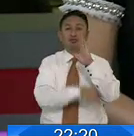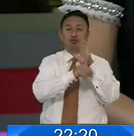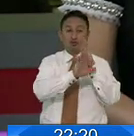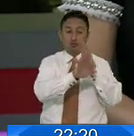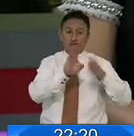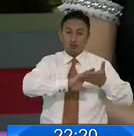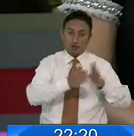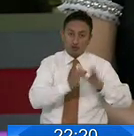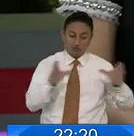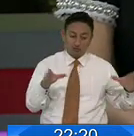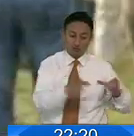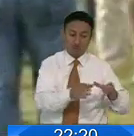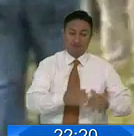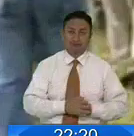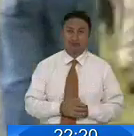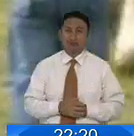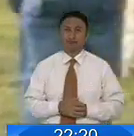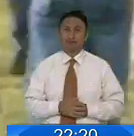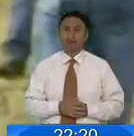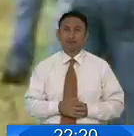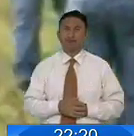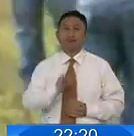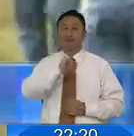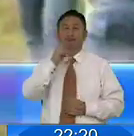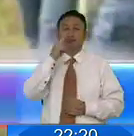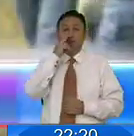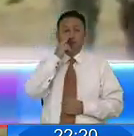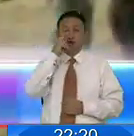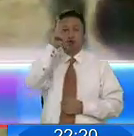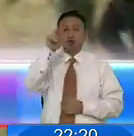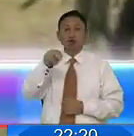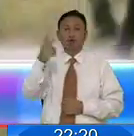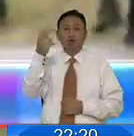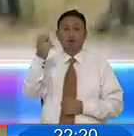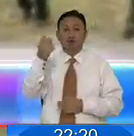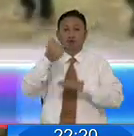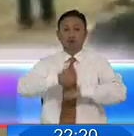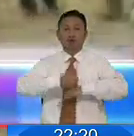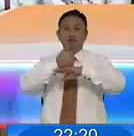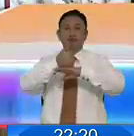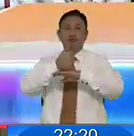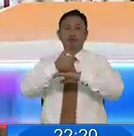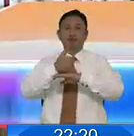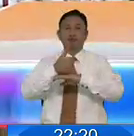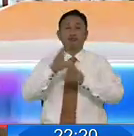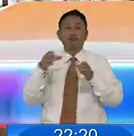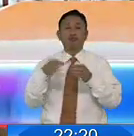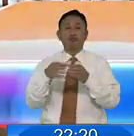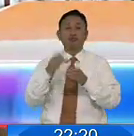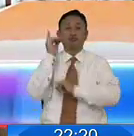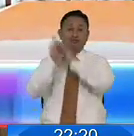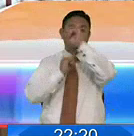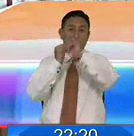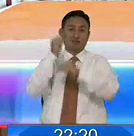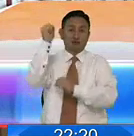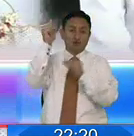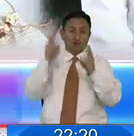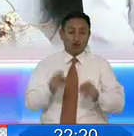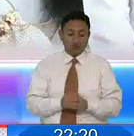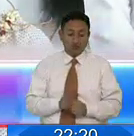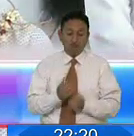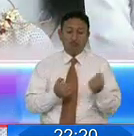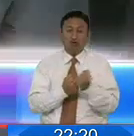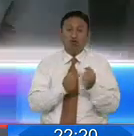territorio fue en junio del 2012 que la corte interamericana de derechos humanos dictó una sentencia a favor del pueblo indígena de